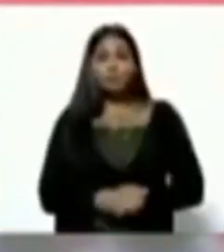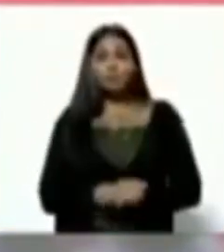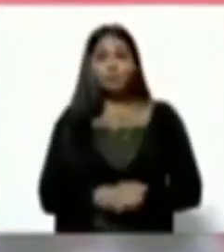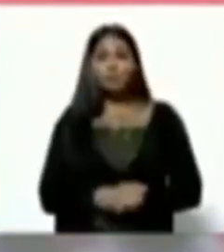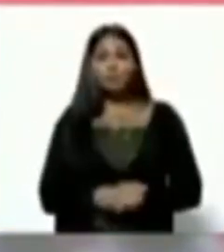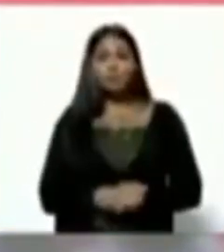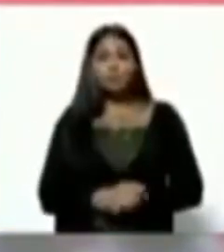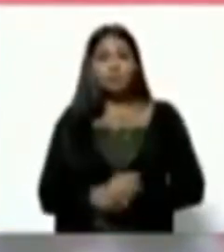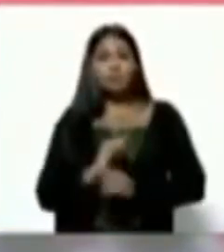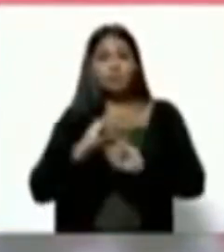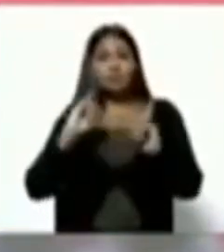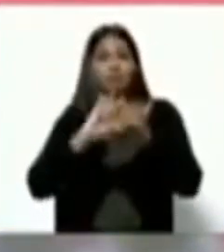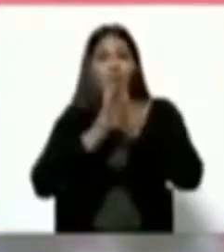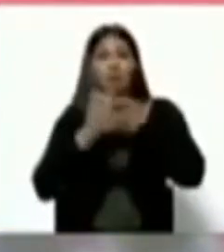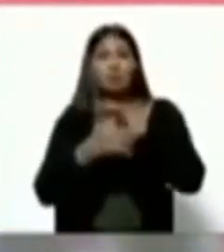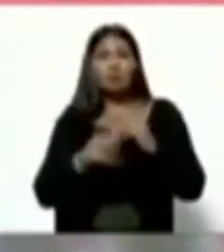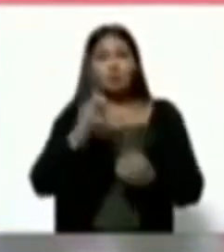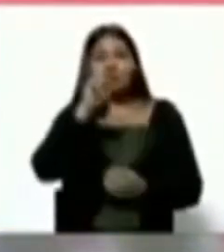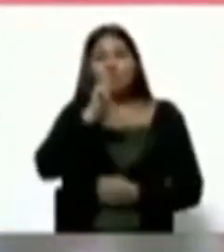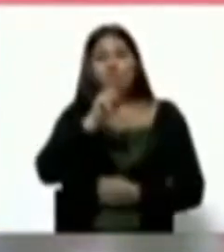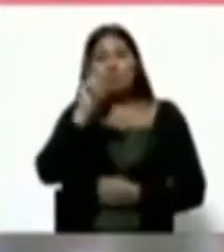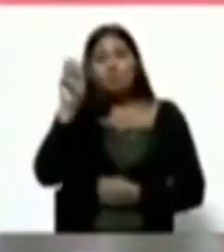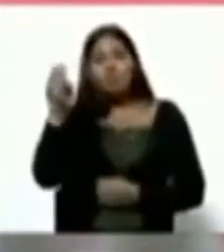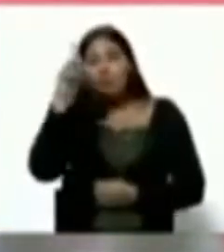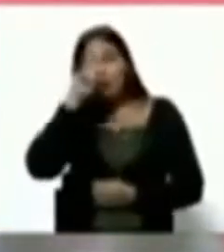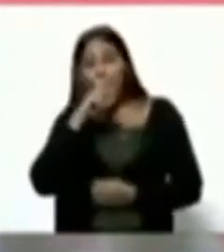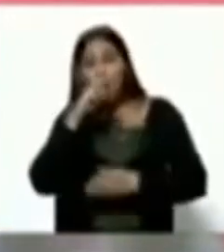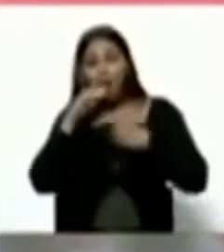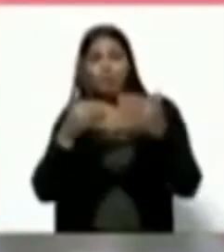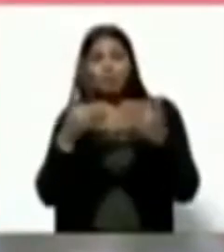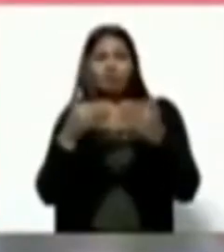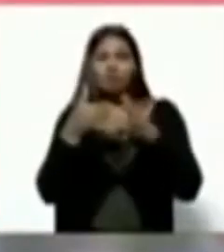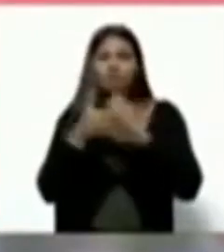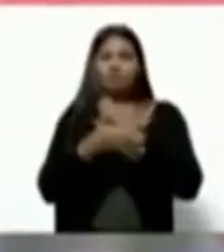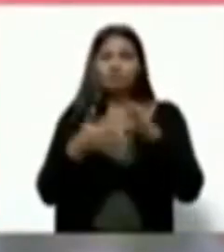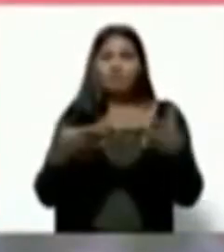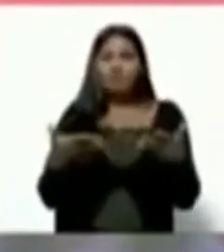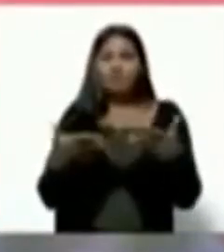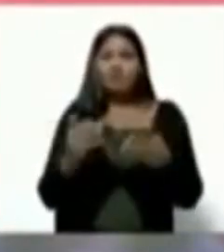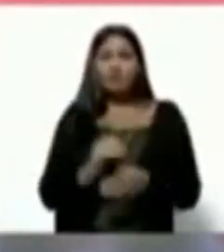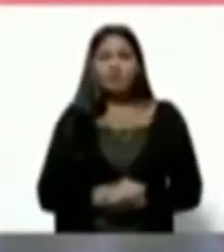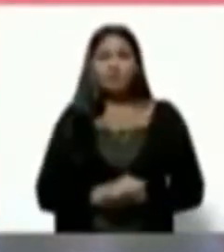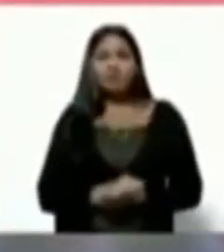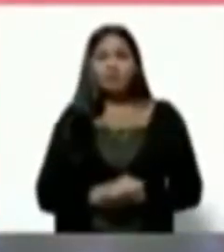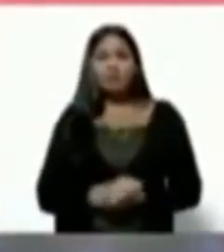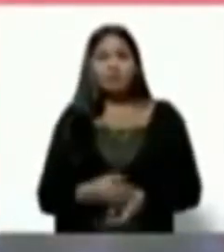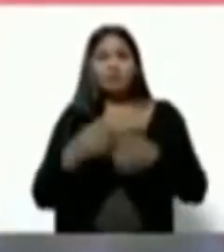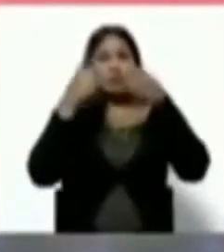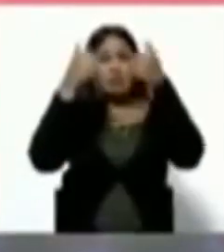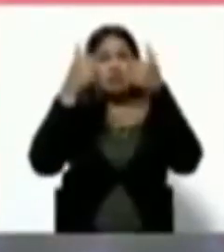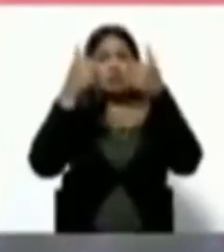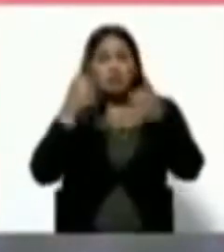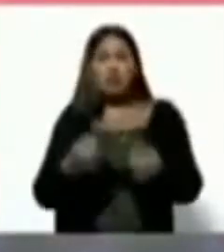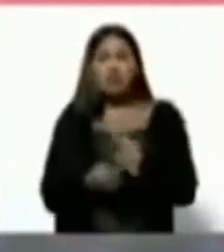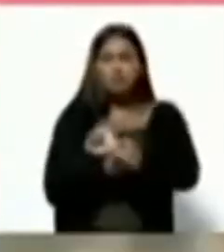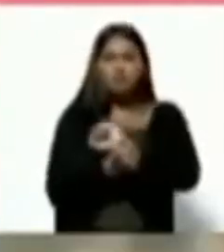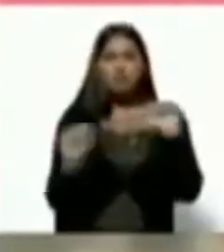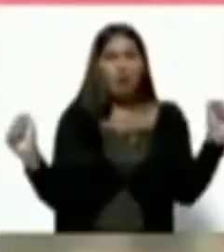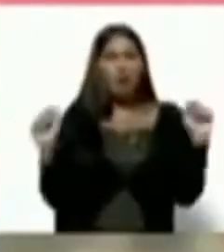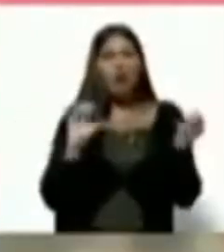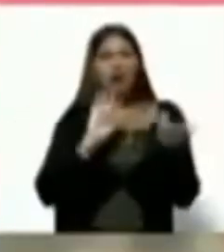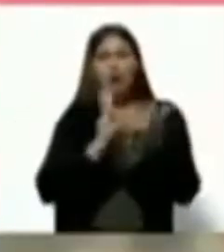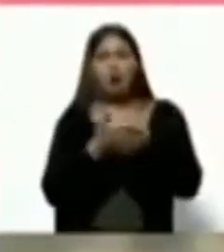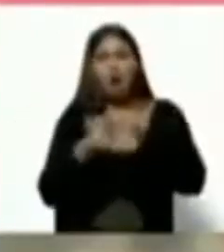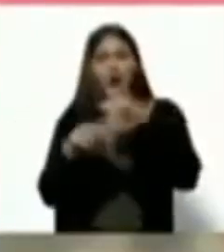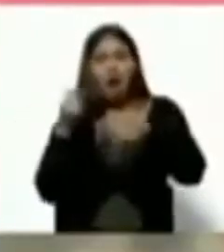roto 200 años de imperio de la gran oligarquía